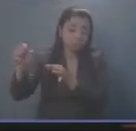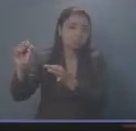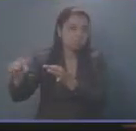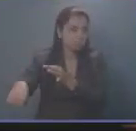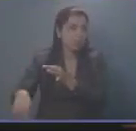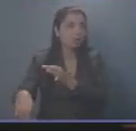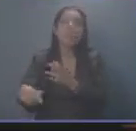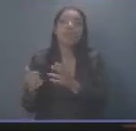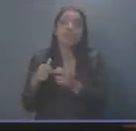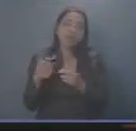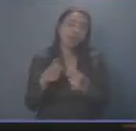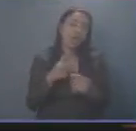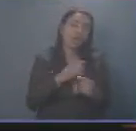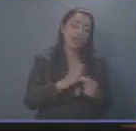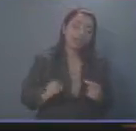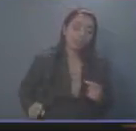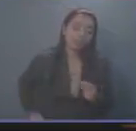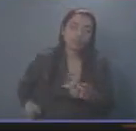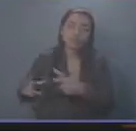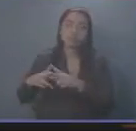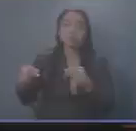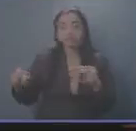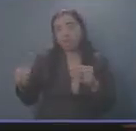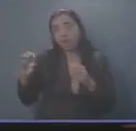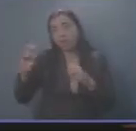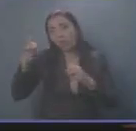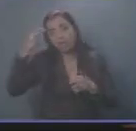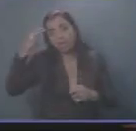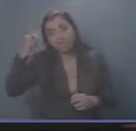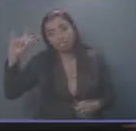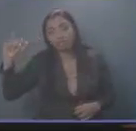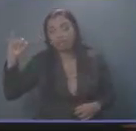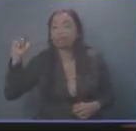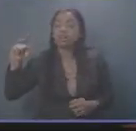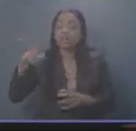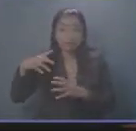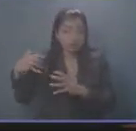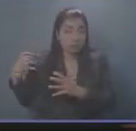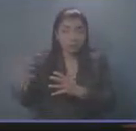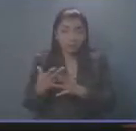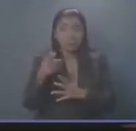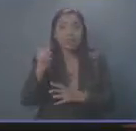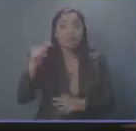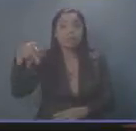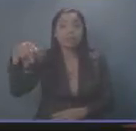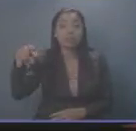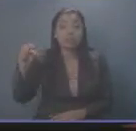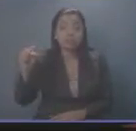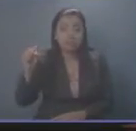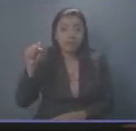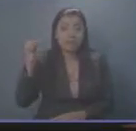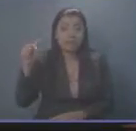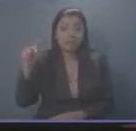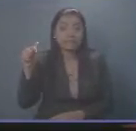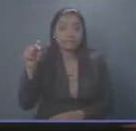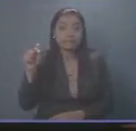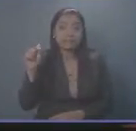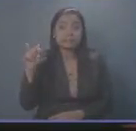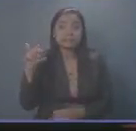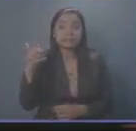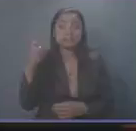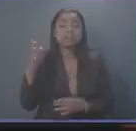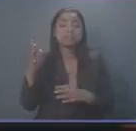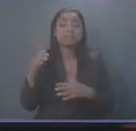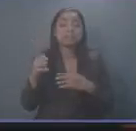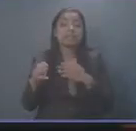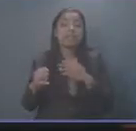otras nacionalidades, haitianos y nicaragüenses, amparados en el estatus de trabajo temporal que ha sido